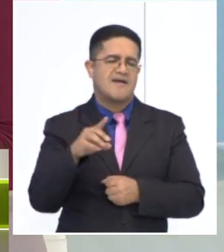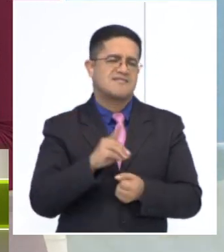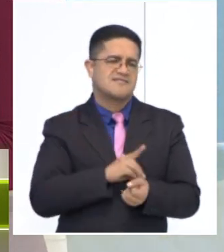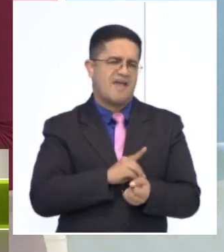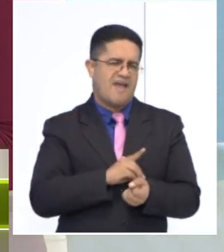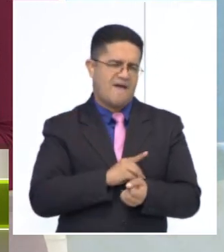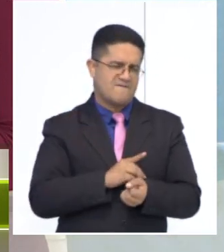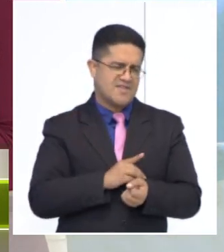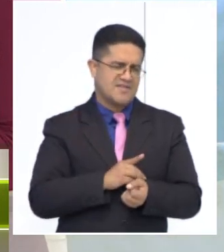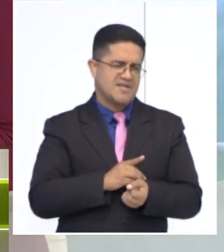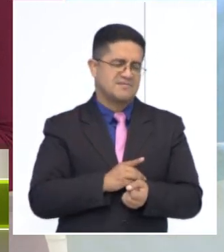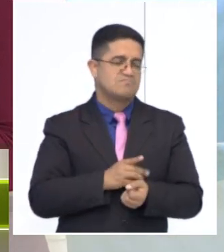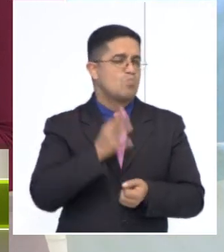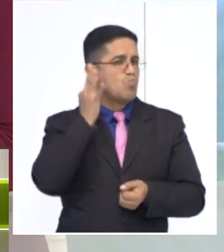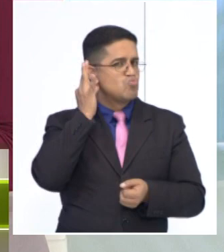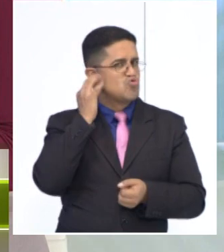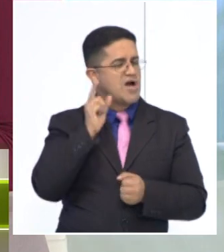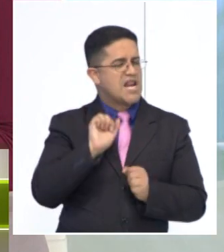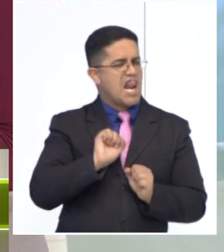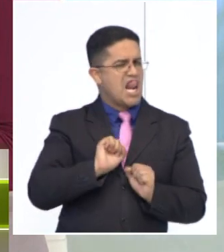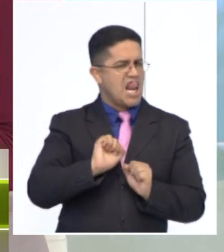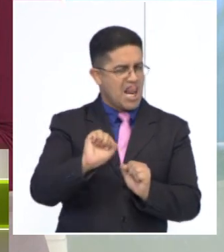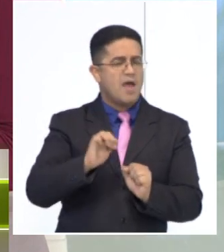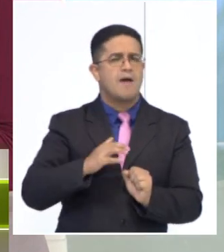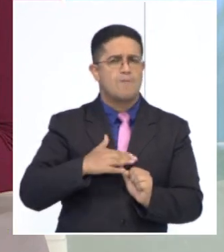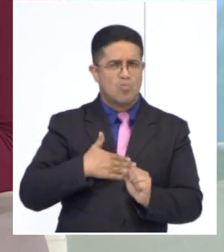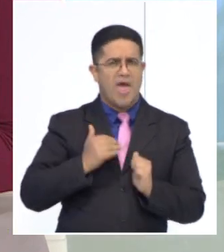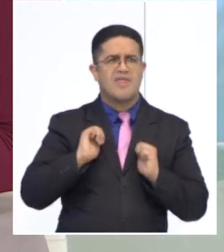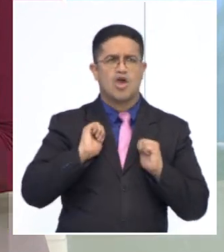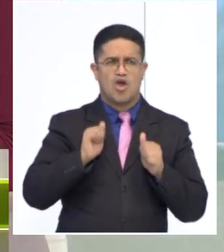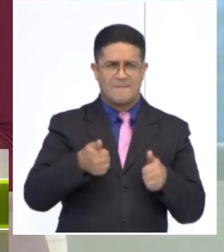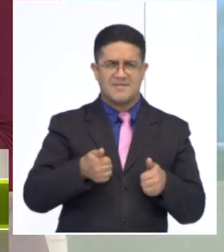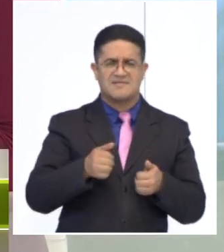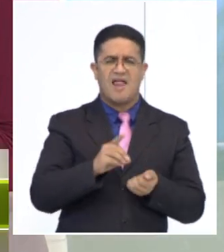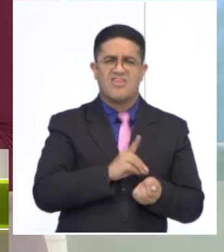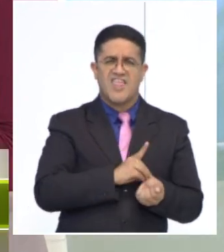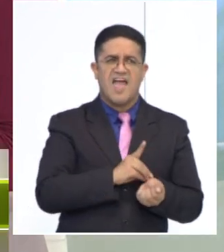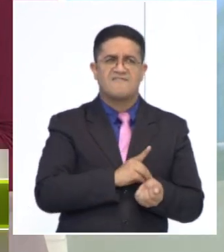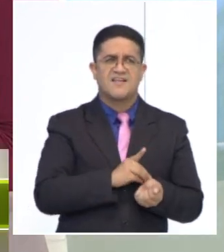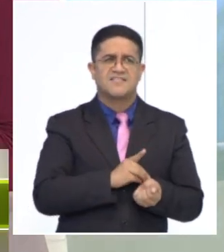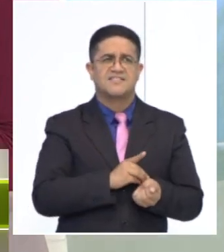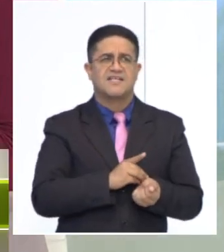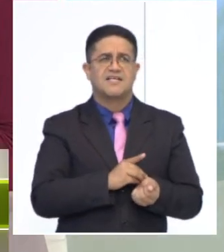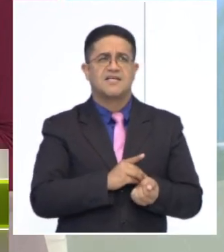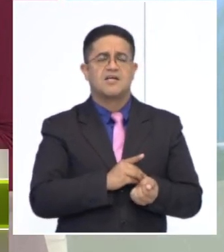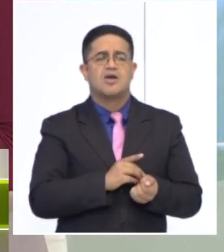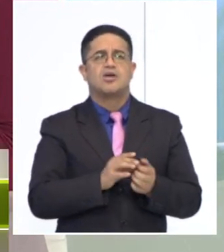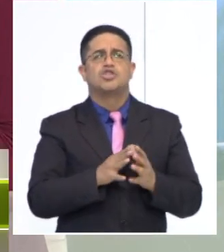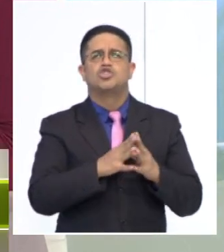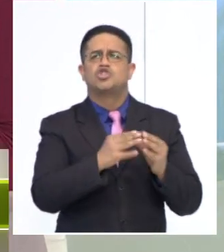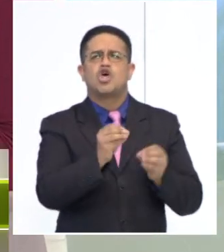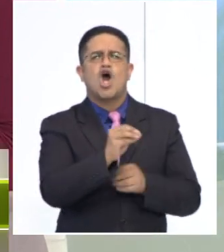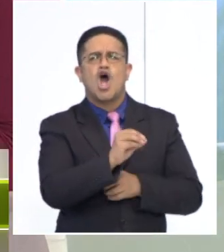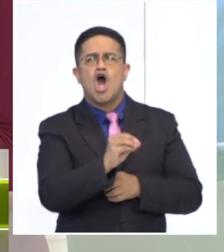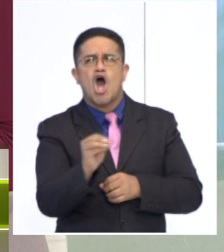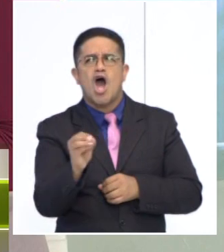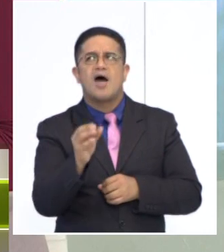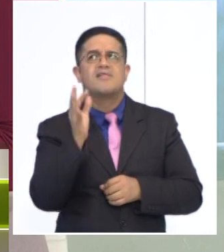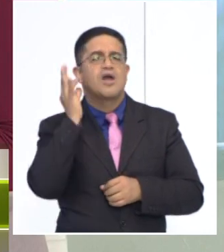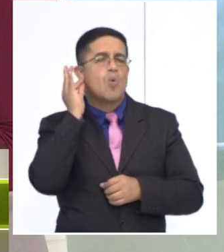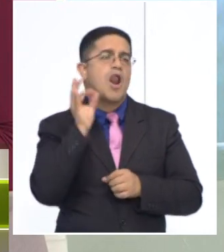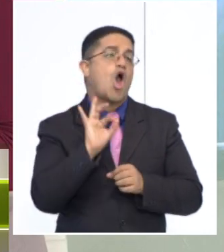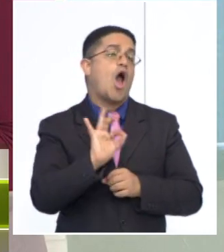gestacional. Una mujer con resistencia a la insulina puede desarrollar diabetes gestacional. ¿Todas la van a desarrollar o solamente algunos